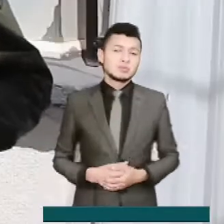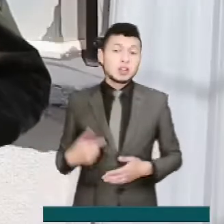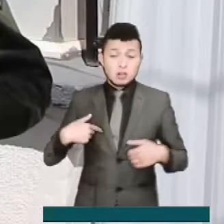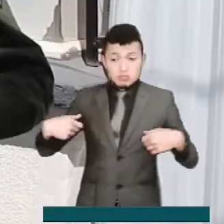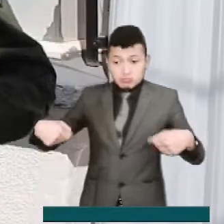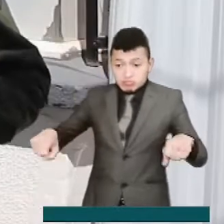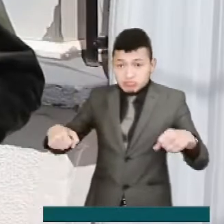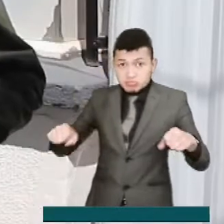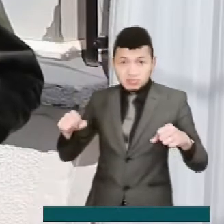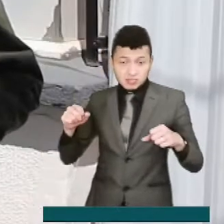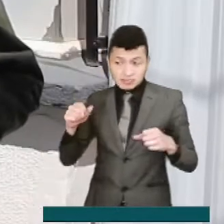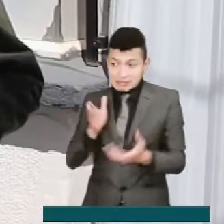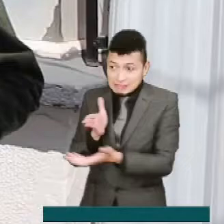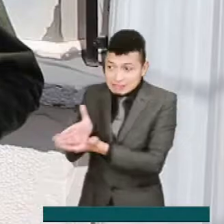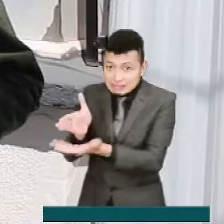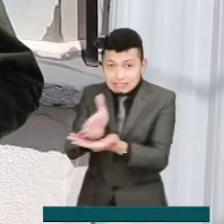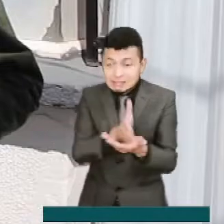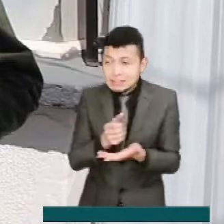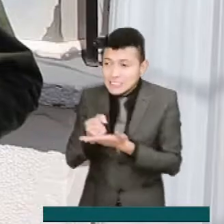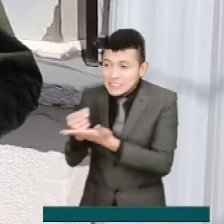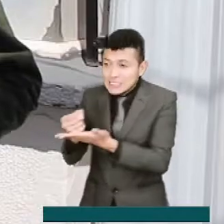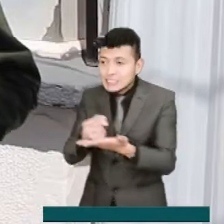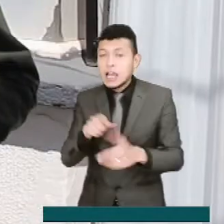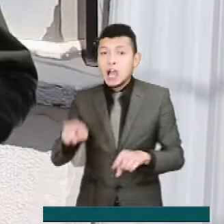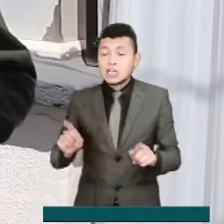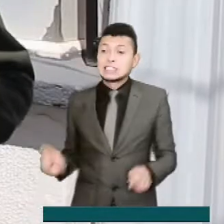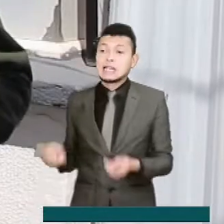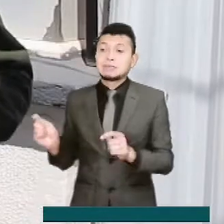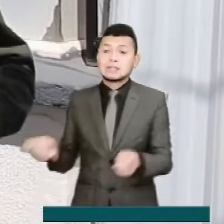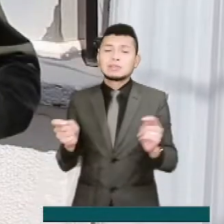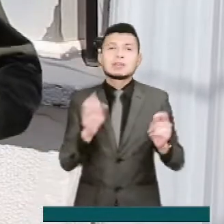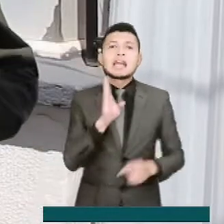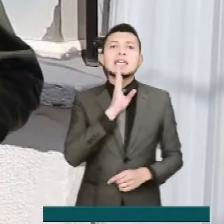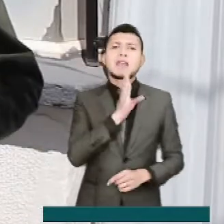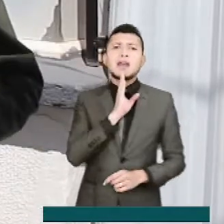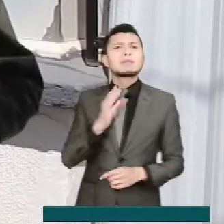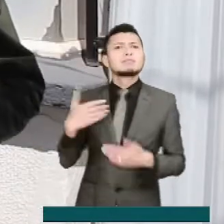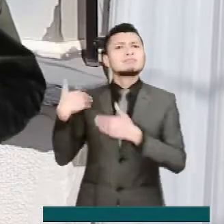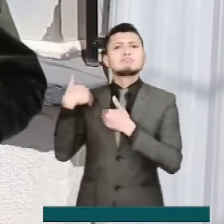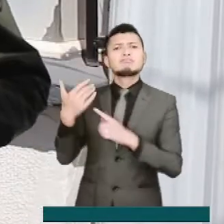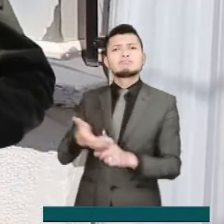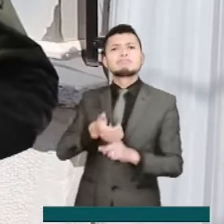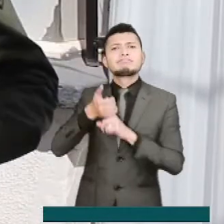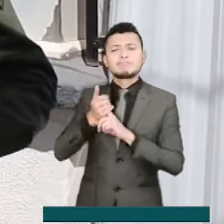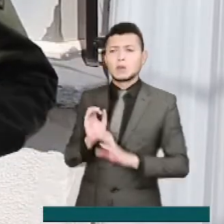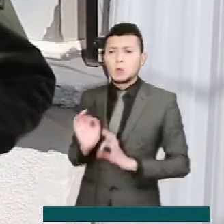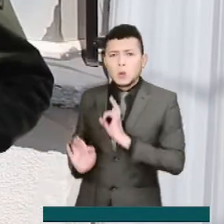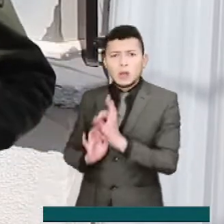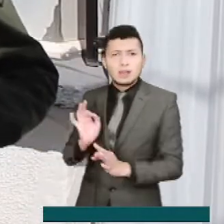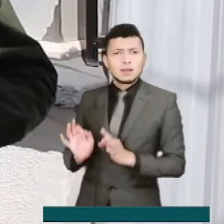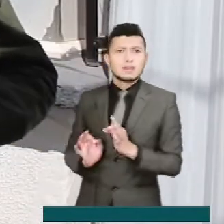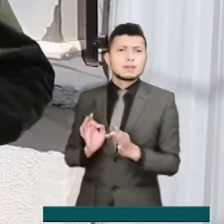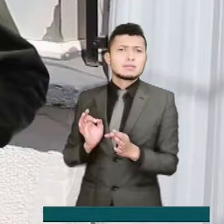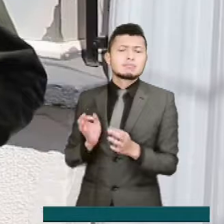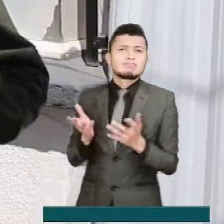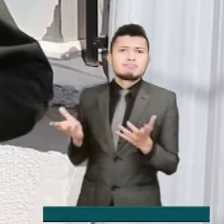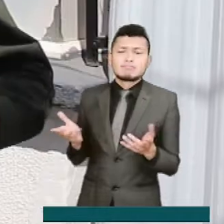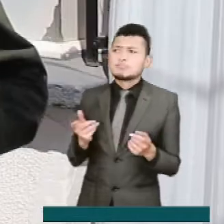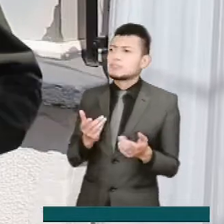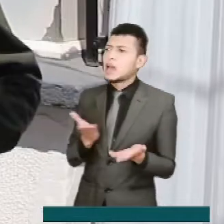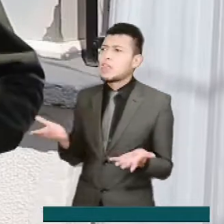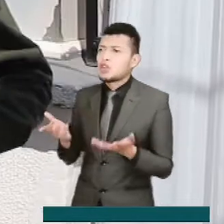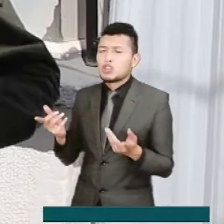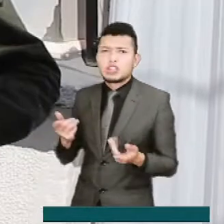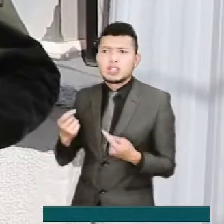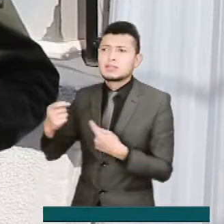de la ambulancia y de ver que muchos de los casos se rescataban los animales, pero nadie tomaba esa responsabilidad del cuidado,